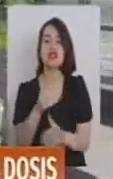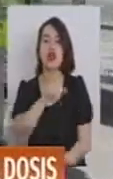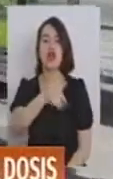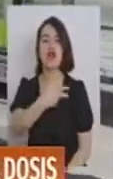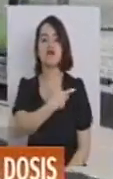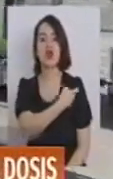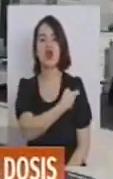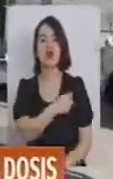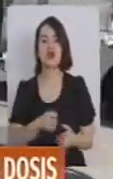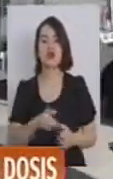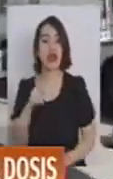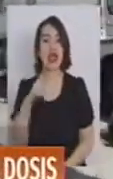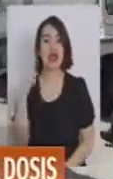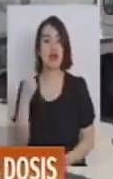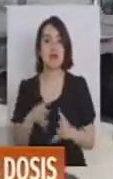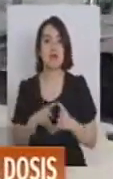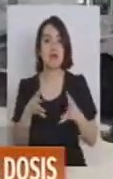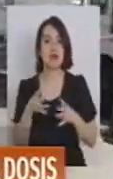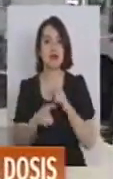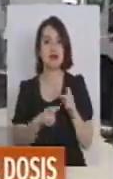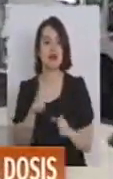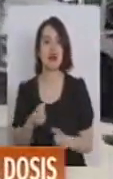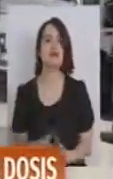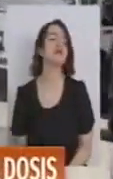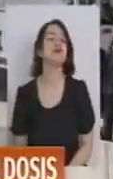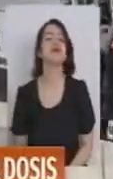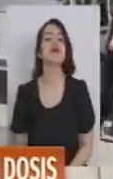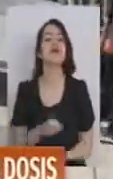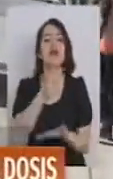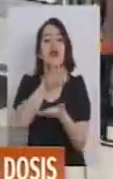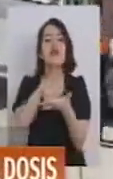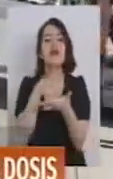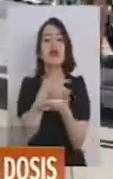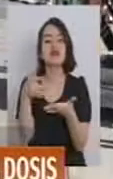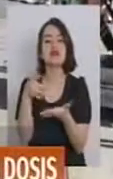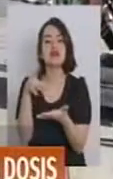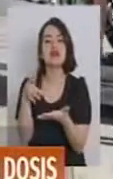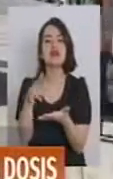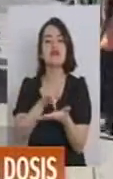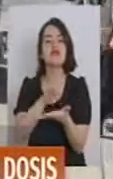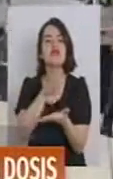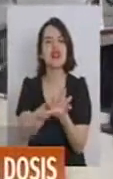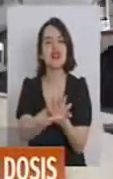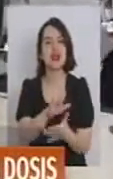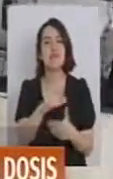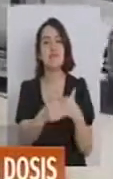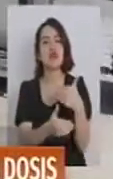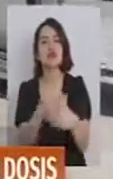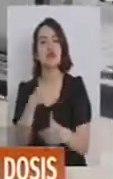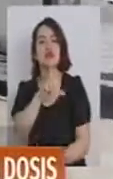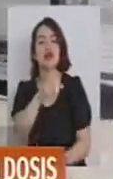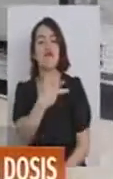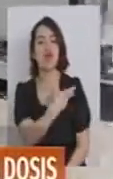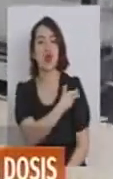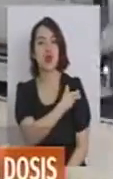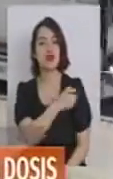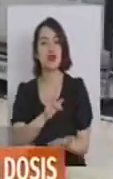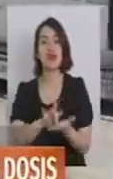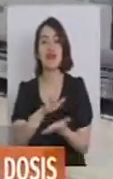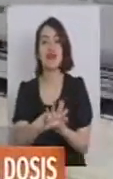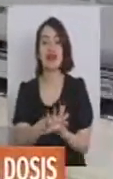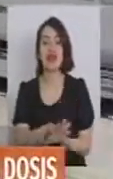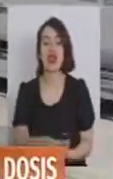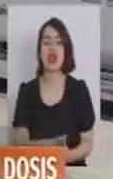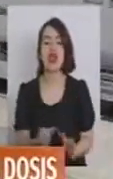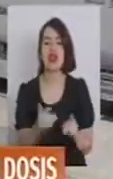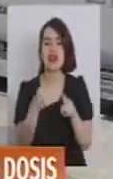vacunación masiva. El calendario de este proceso de vacunación, con la fecha para